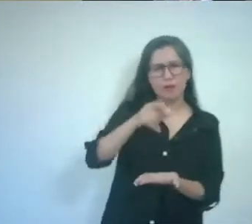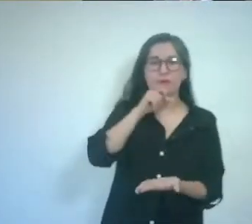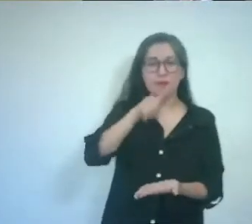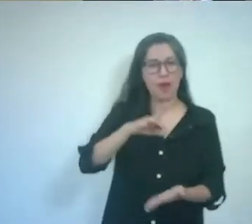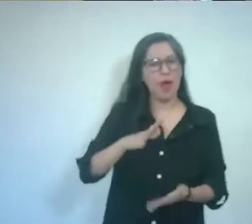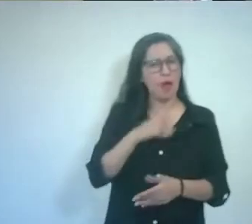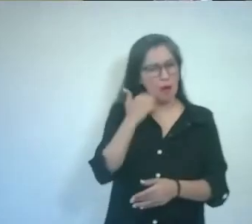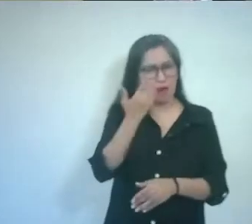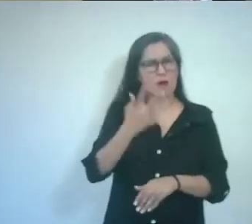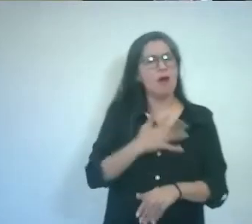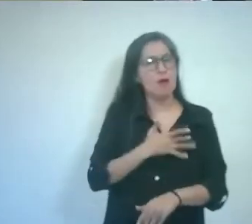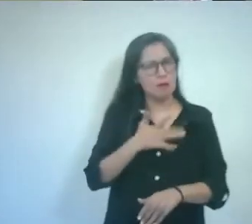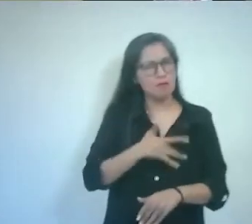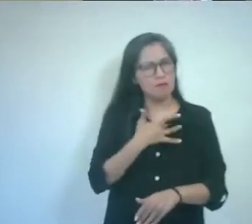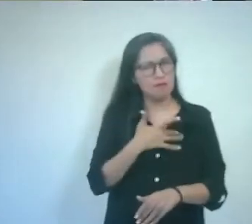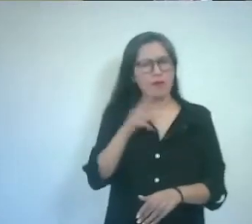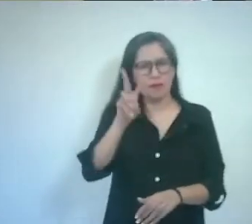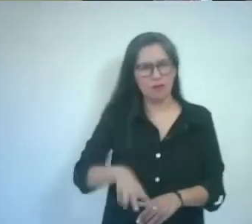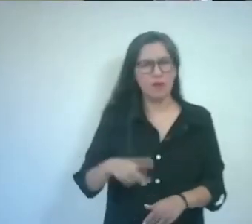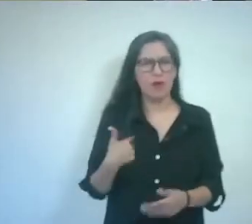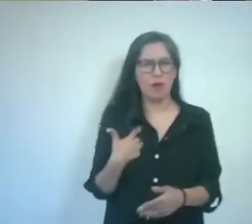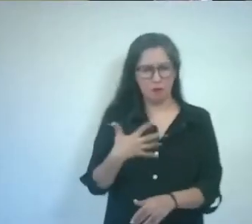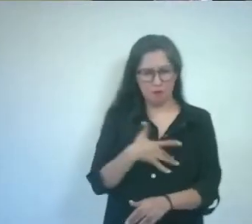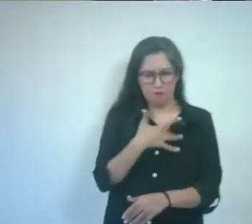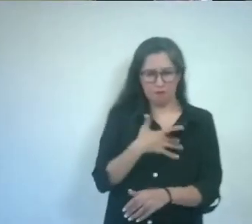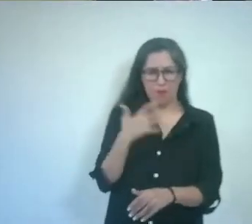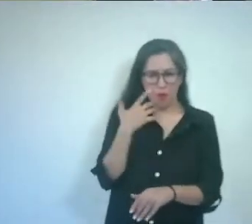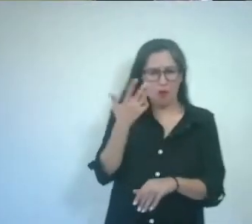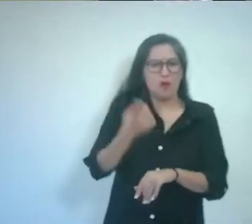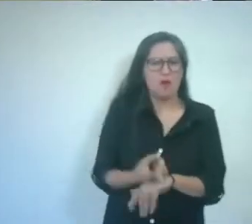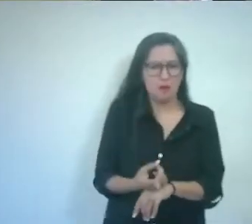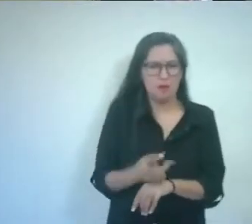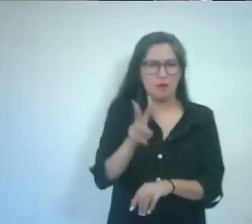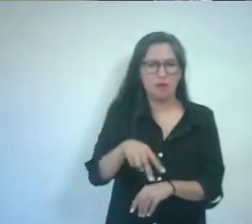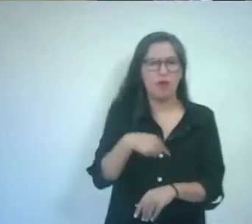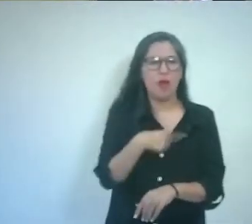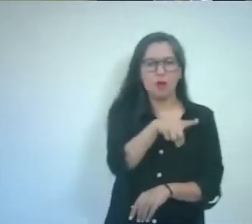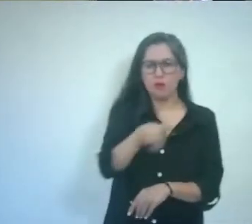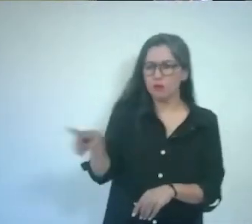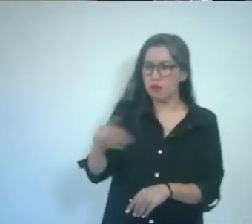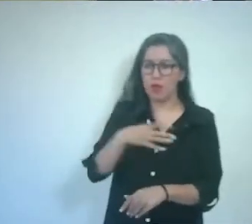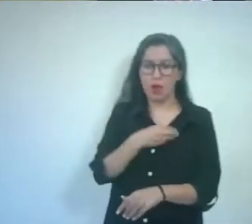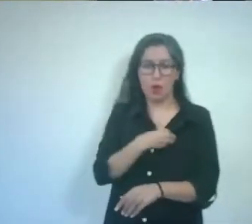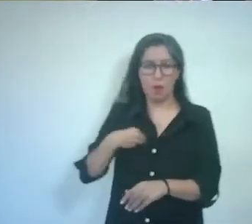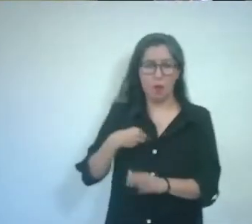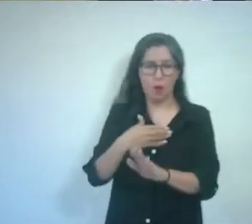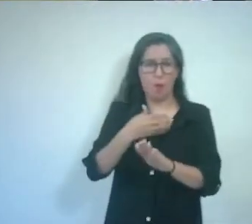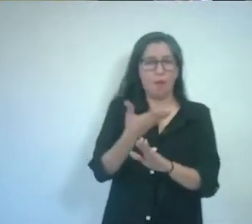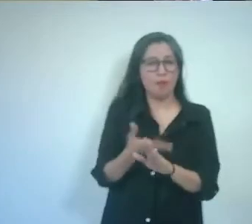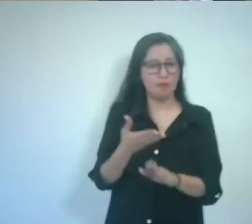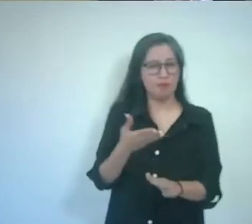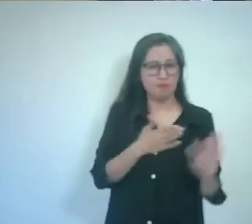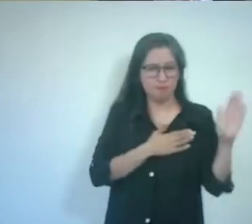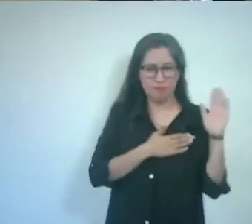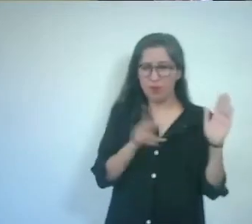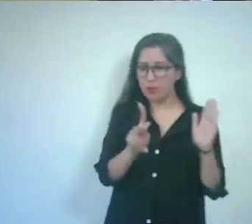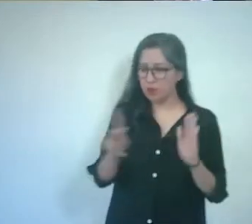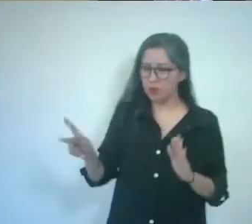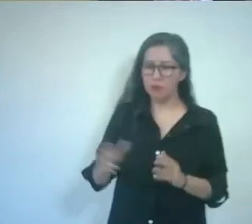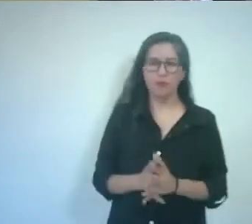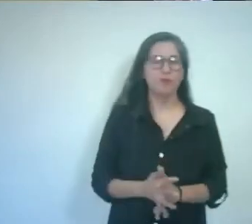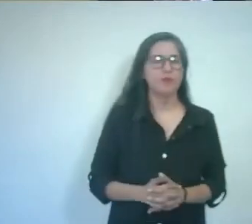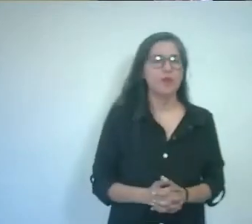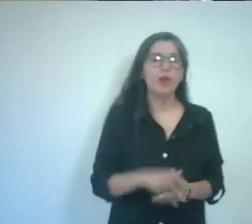sincera, quiero desde ya agradecer el compromiso de todas y de todos ustedes. a